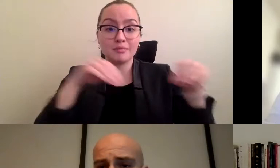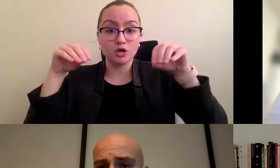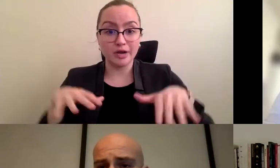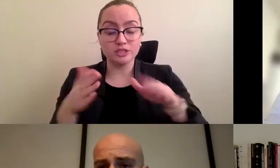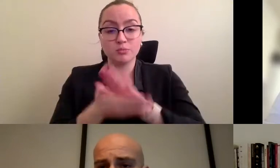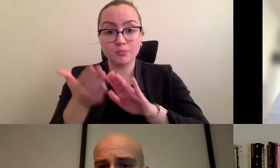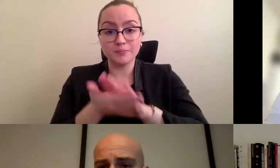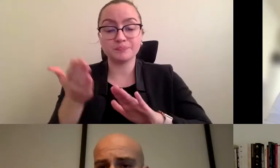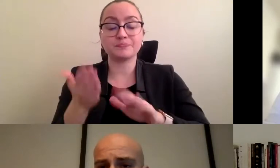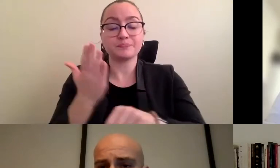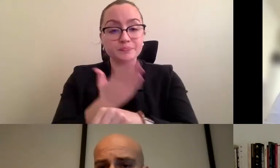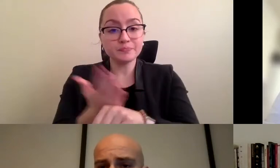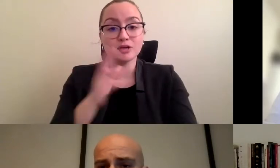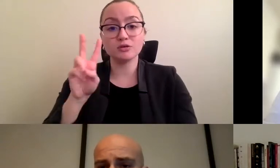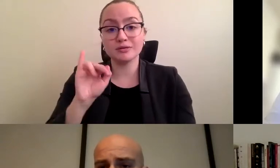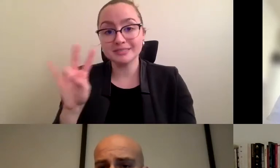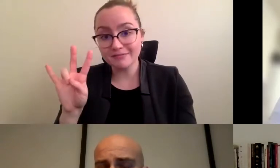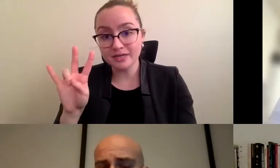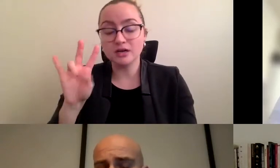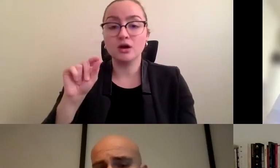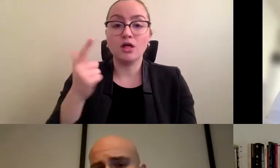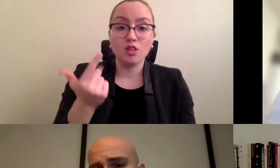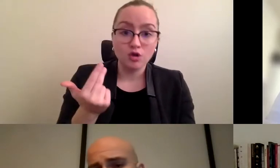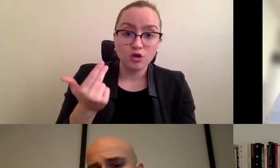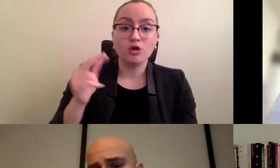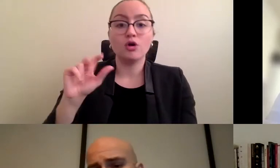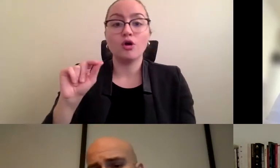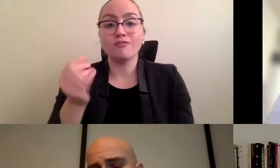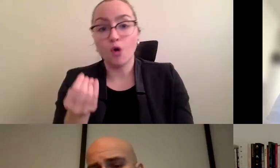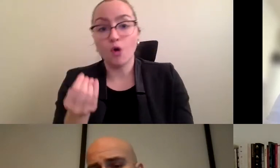parte de la razón por la cual estos senadores no tuvieron éxito.